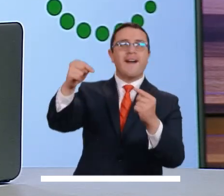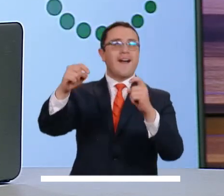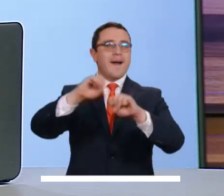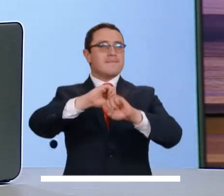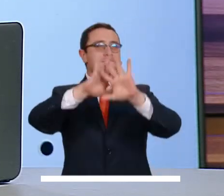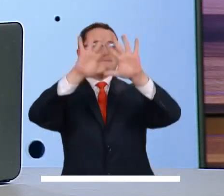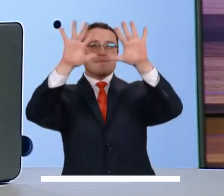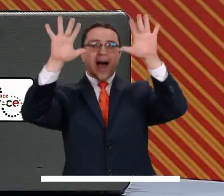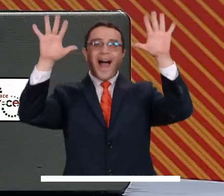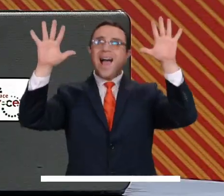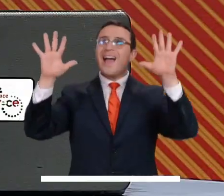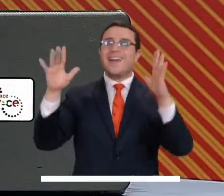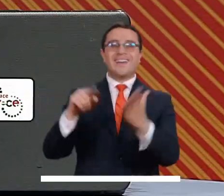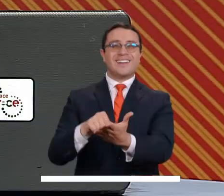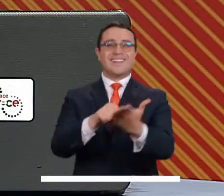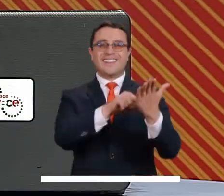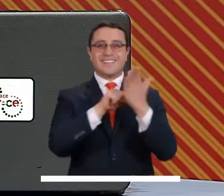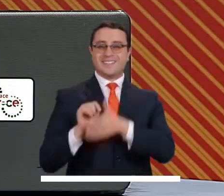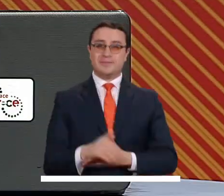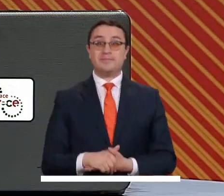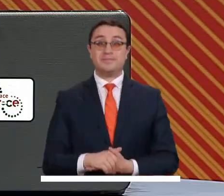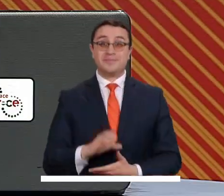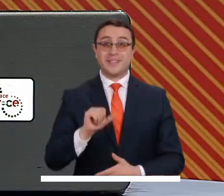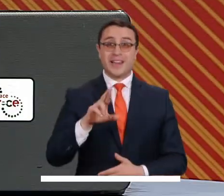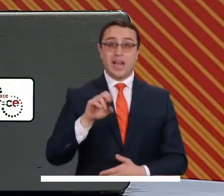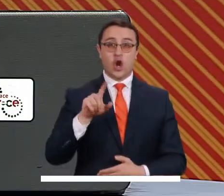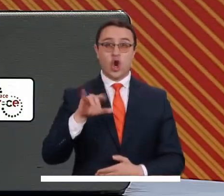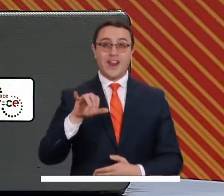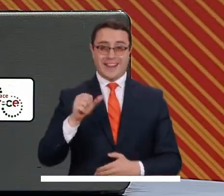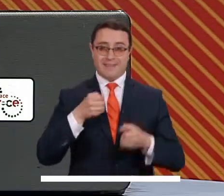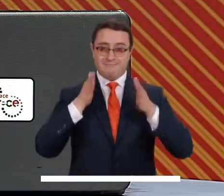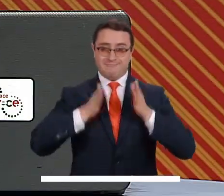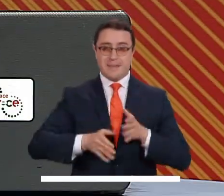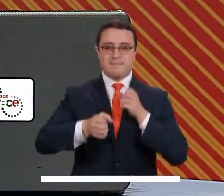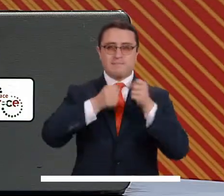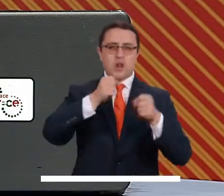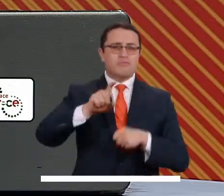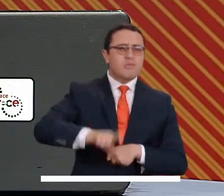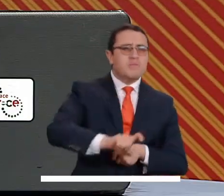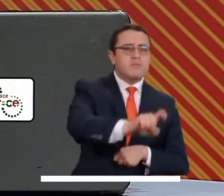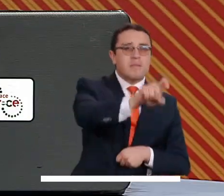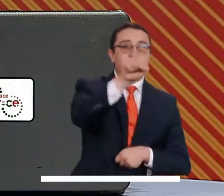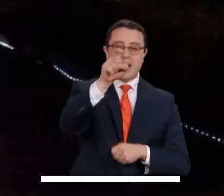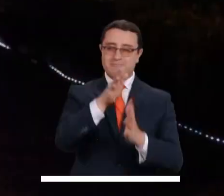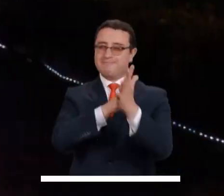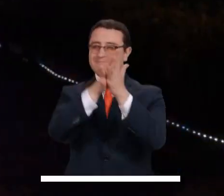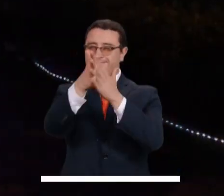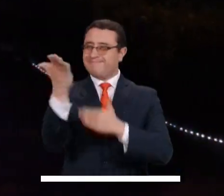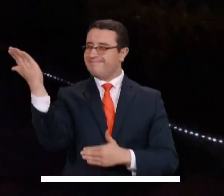de esta temporada. Carolina Escandón hizo este pequeño recorrido y nos trae el siguiente informe.